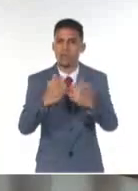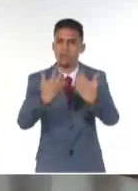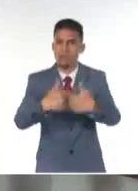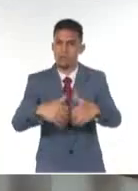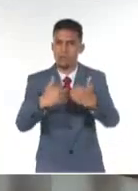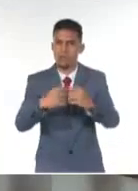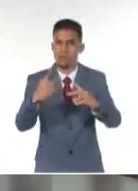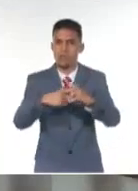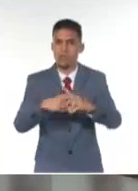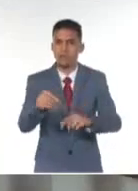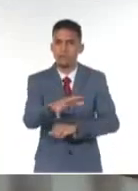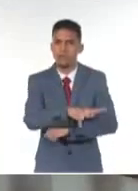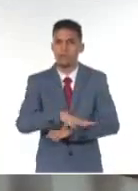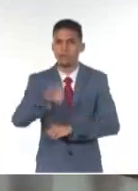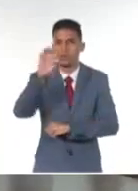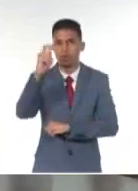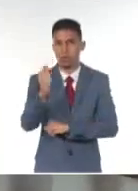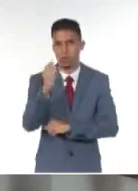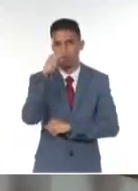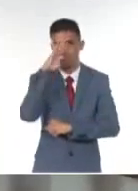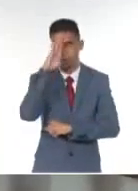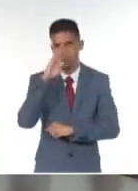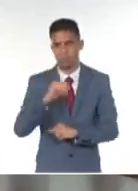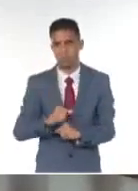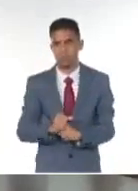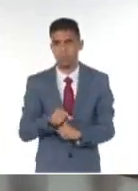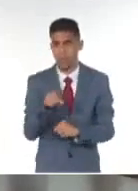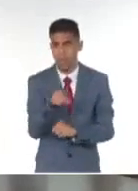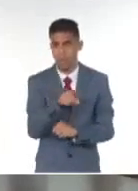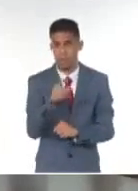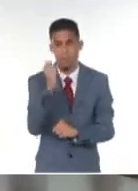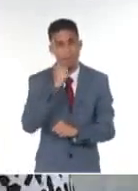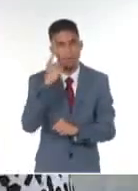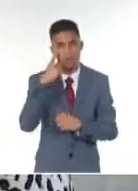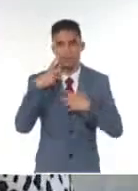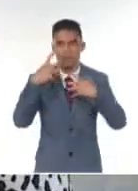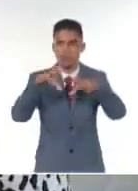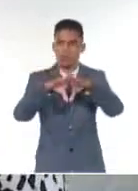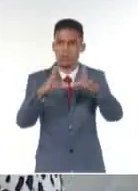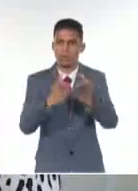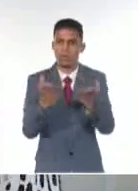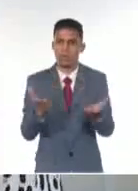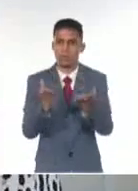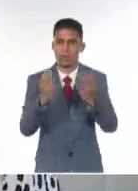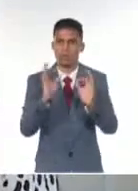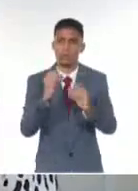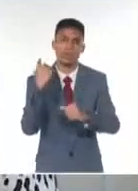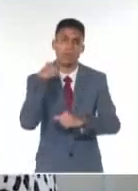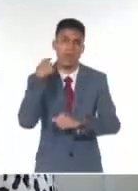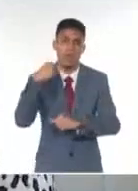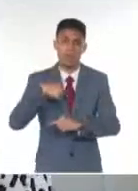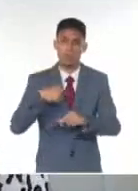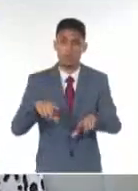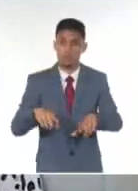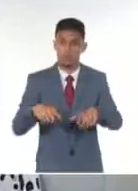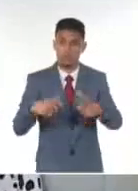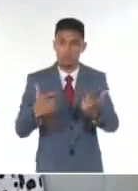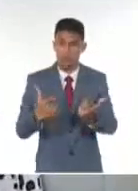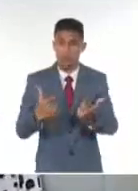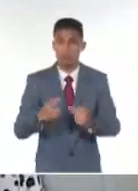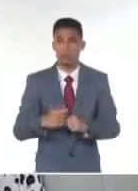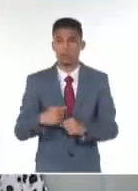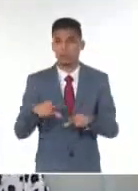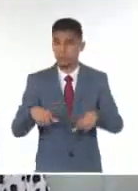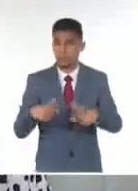base económica del país, que son el sostén de todo el desarrollo. Cada año que he cumplido año aniversario